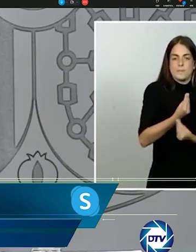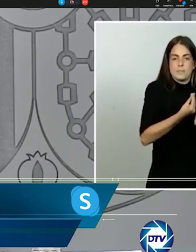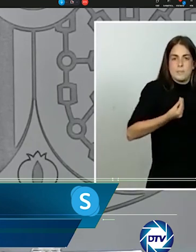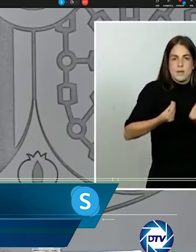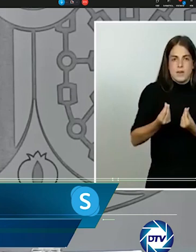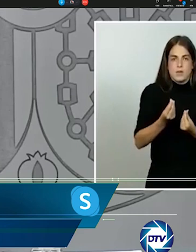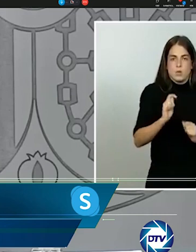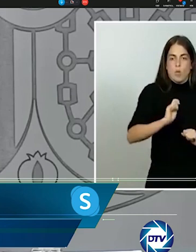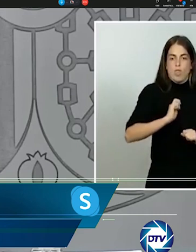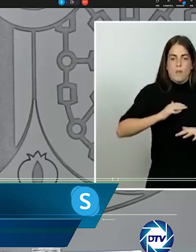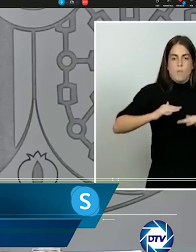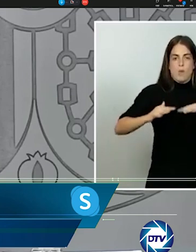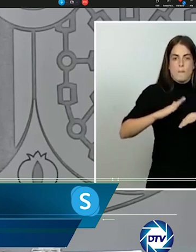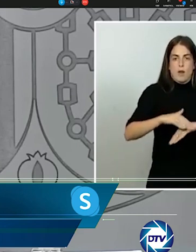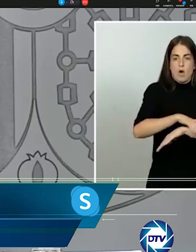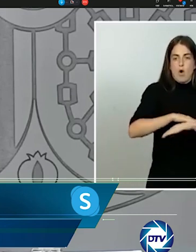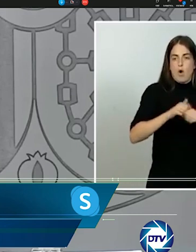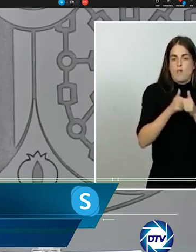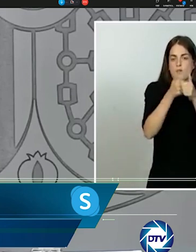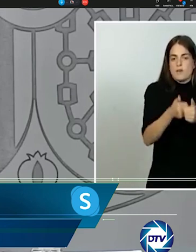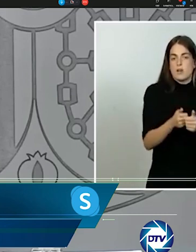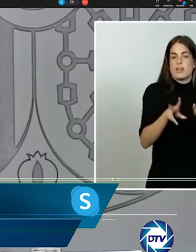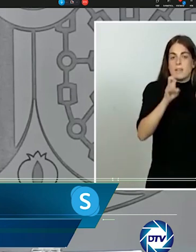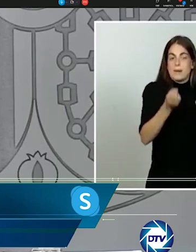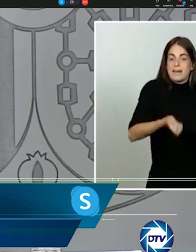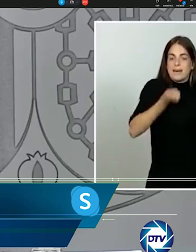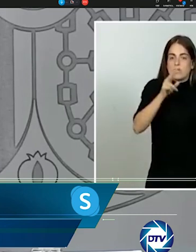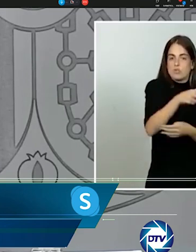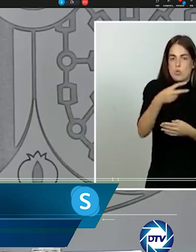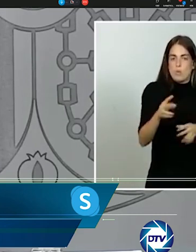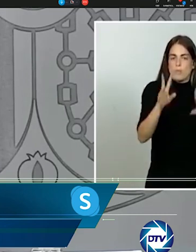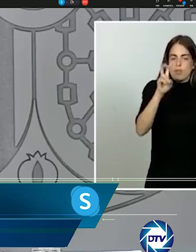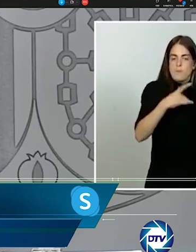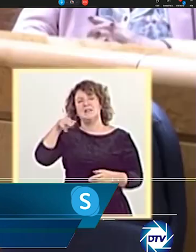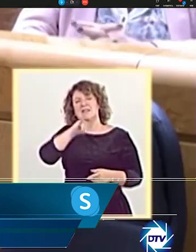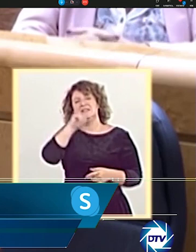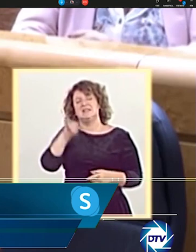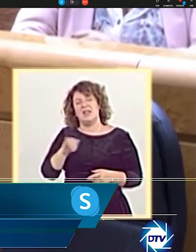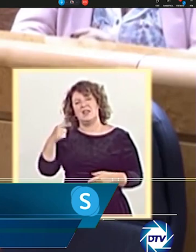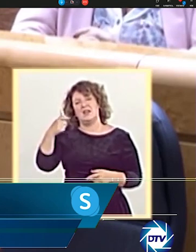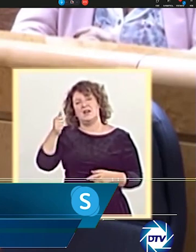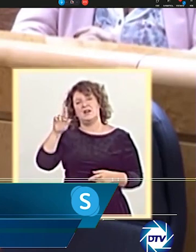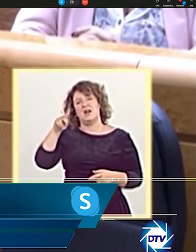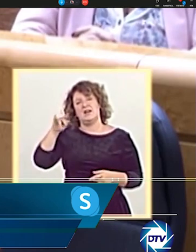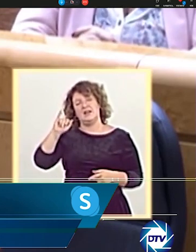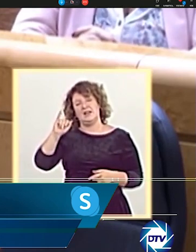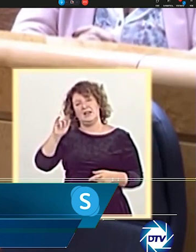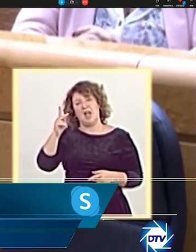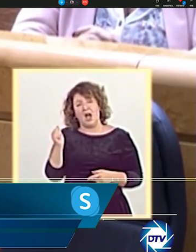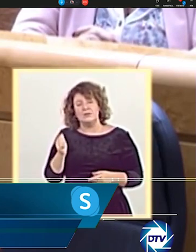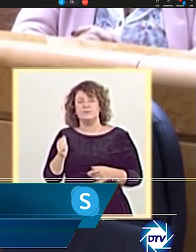ajuste que se podría hacer sin tocarle a nadie los aspectos que todo el mundo considera necesarios. E incluso voy más